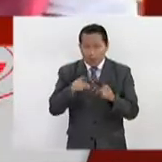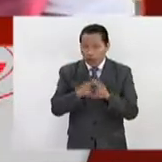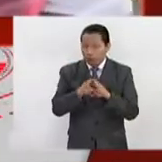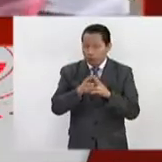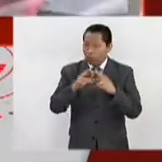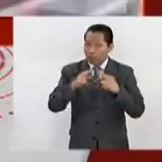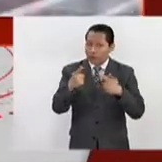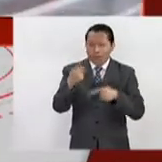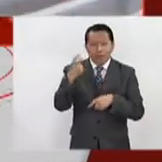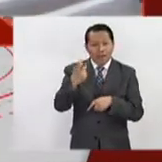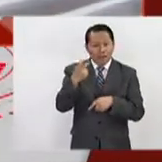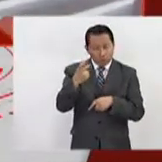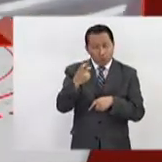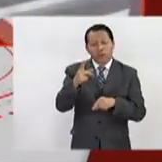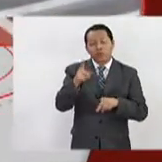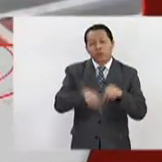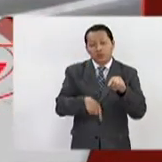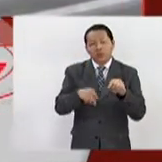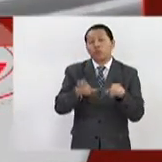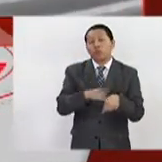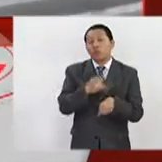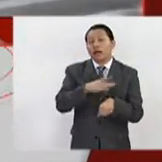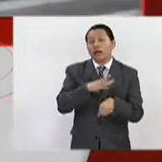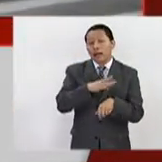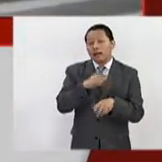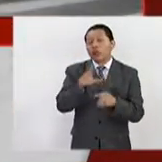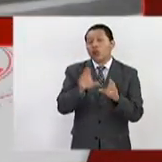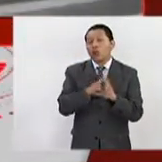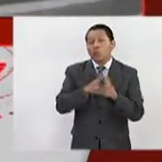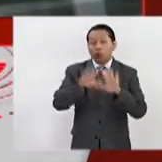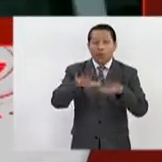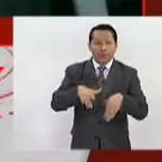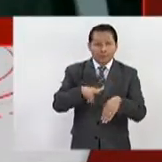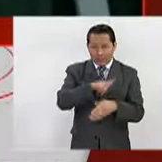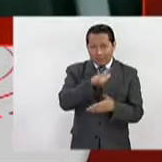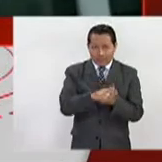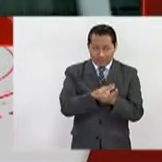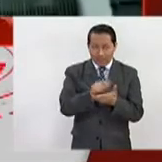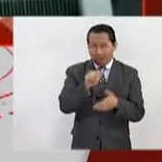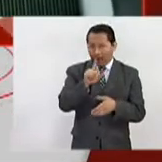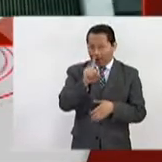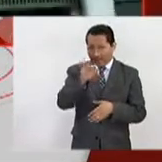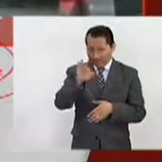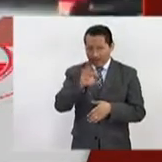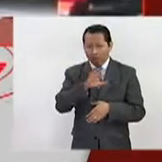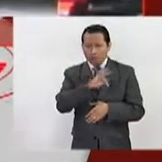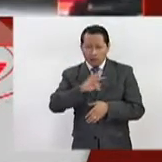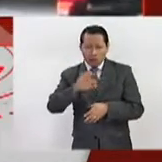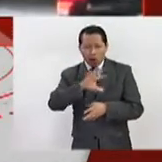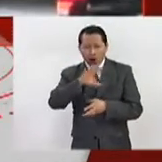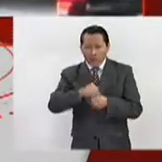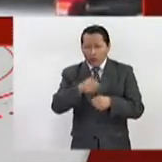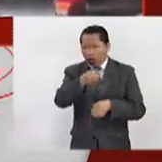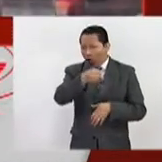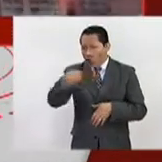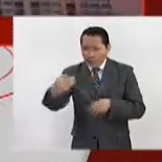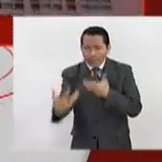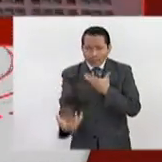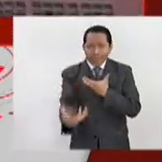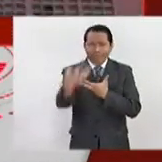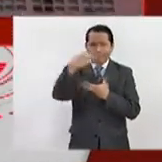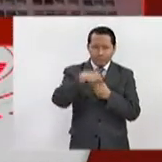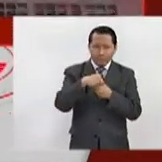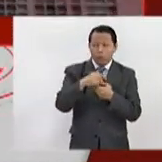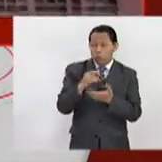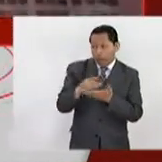muy importante que quien llegue, quien sea designado hoy por la Asamblea Legislativa, tenga la visión de incorporar a todas las organizaciones y no solamente aquellas que lo